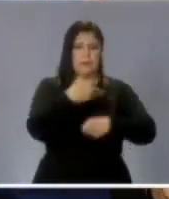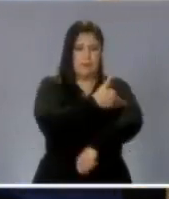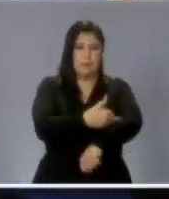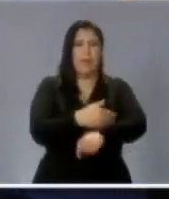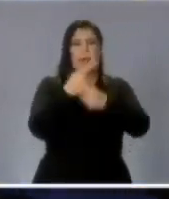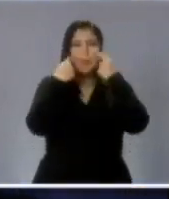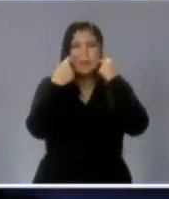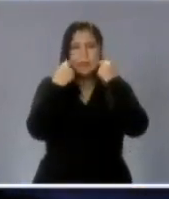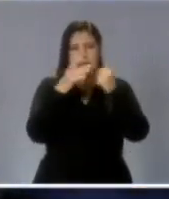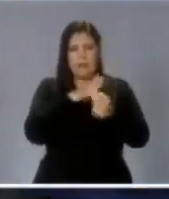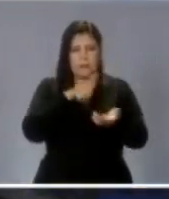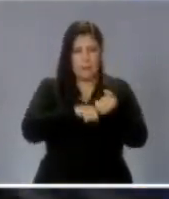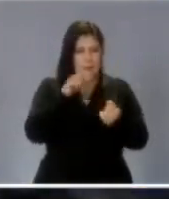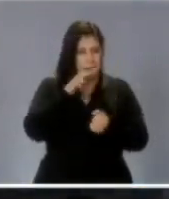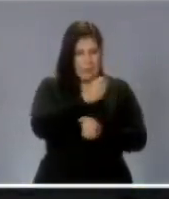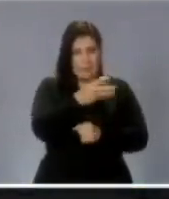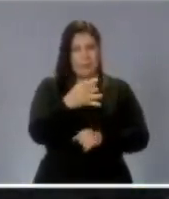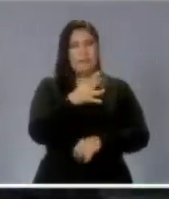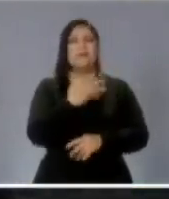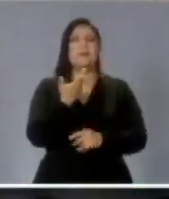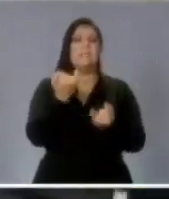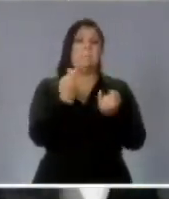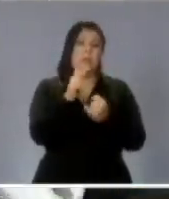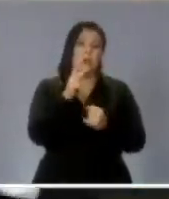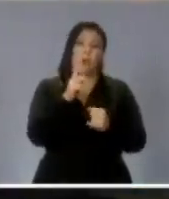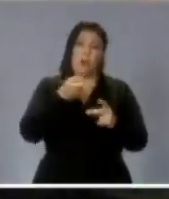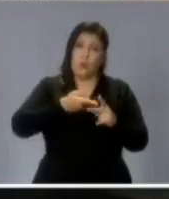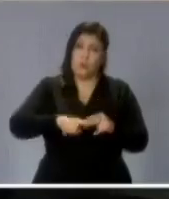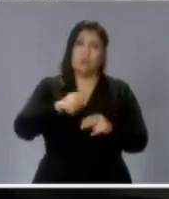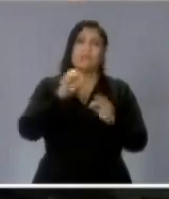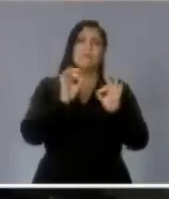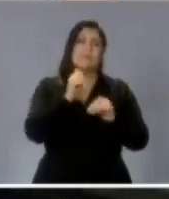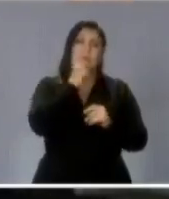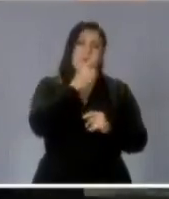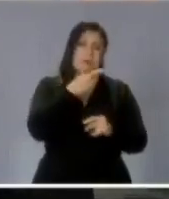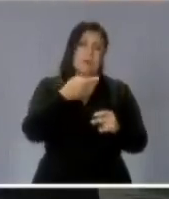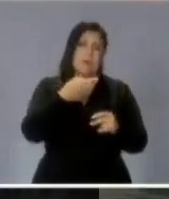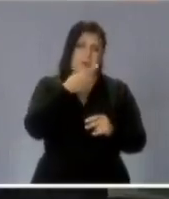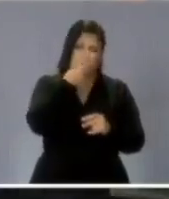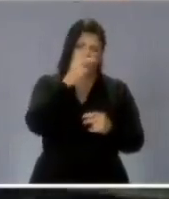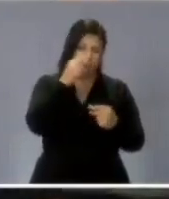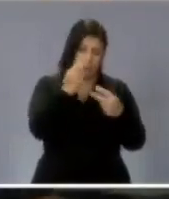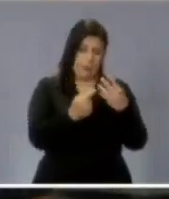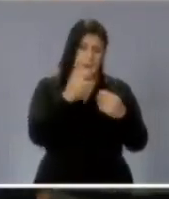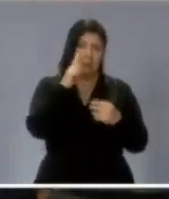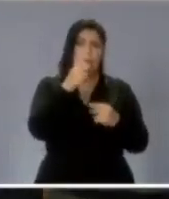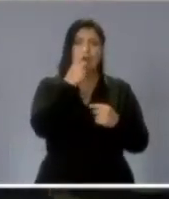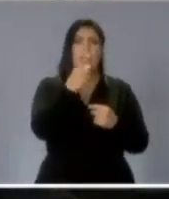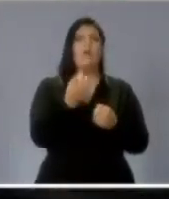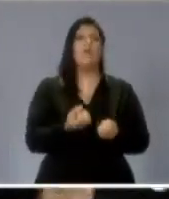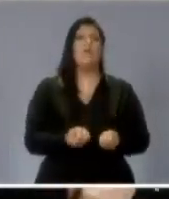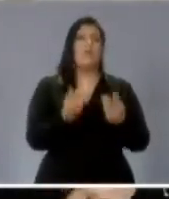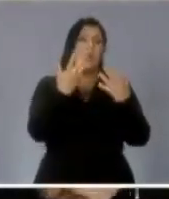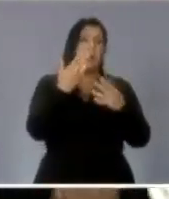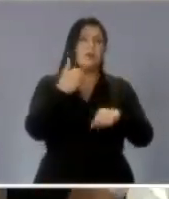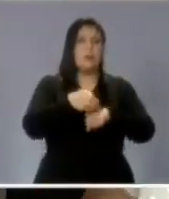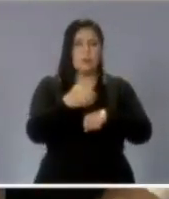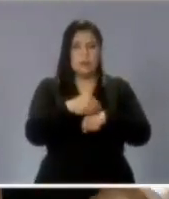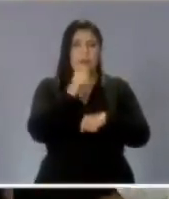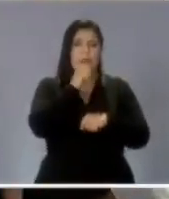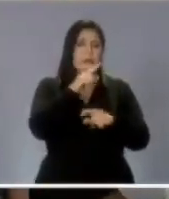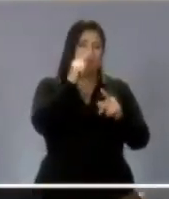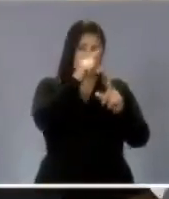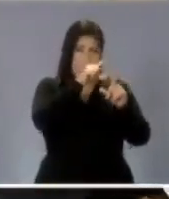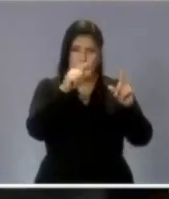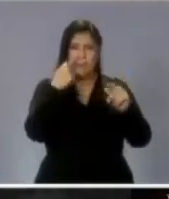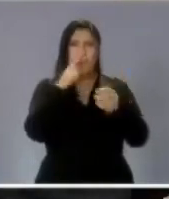familia pero fue muy empático también el principio refirió los hechos y las cifras como la base con